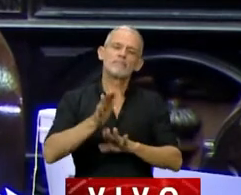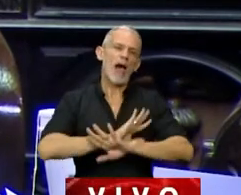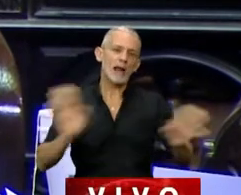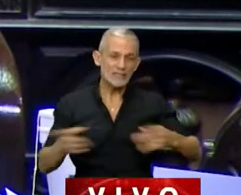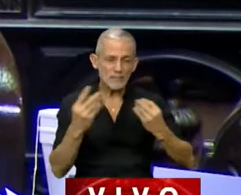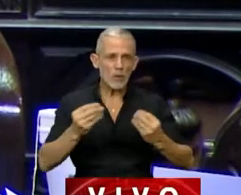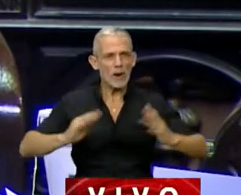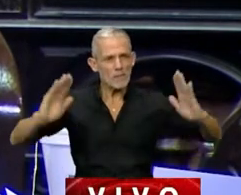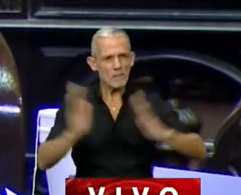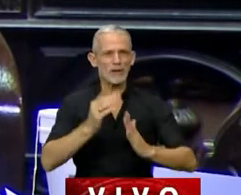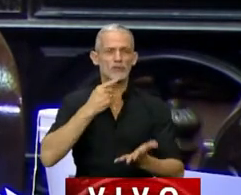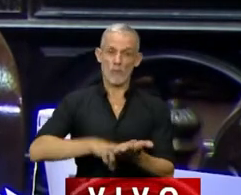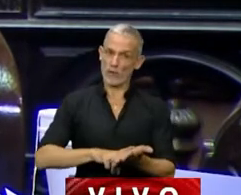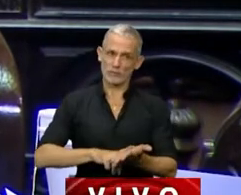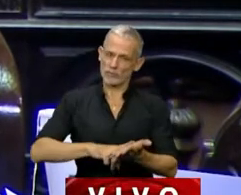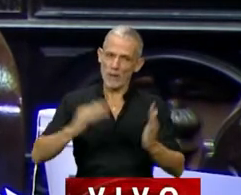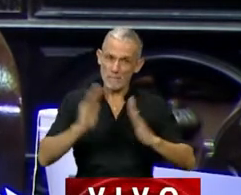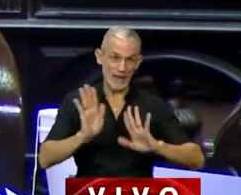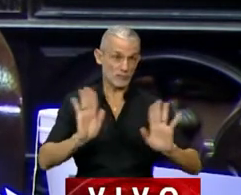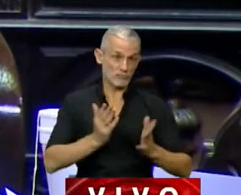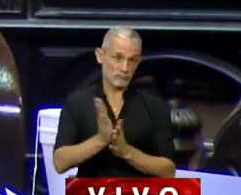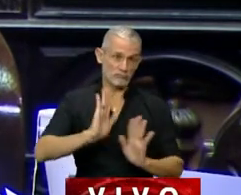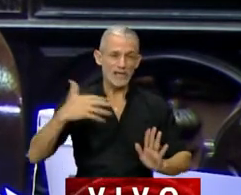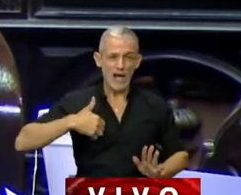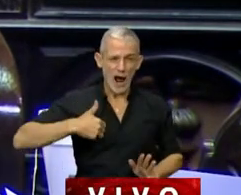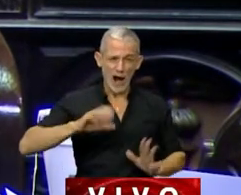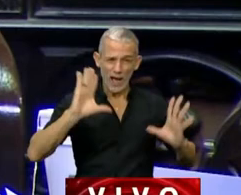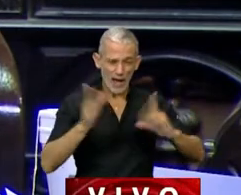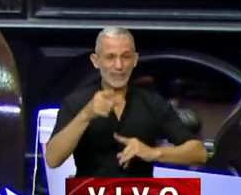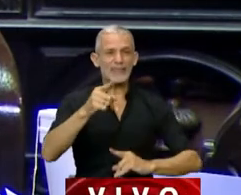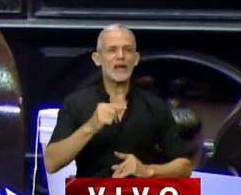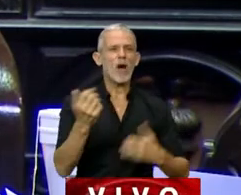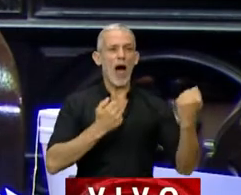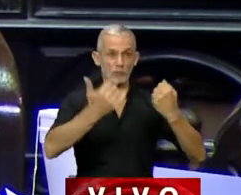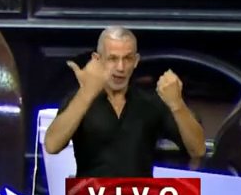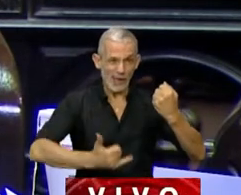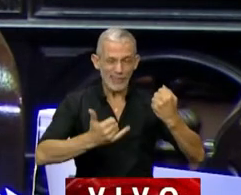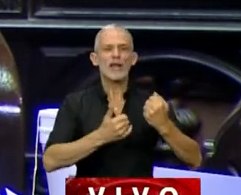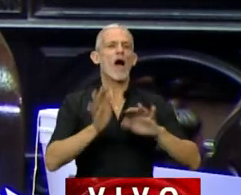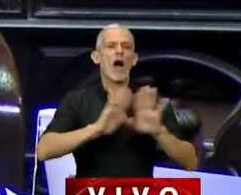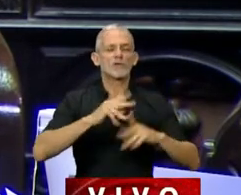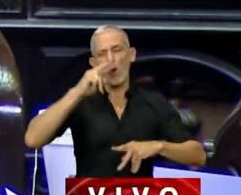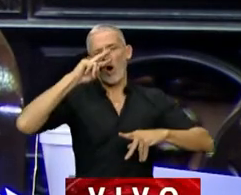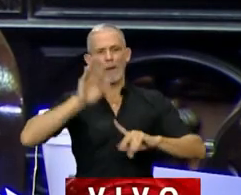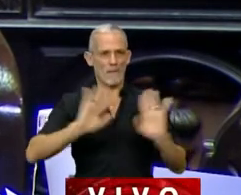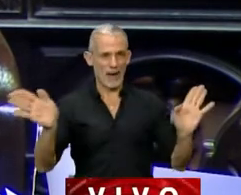siempre reducción de impuestos. Así, en la Argentina, tener un vehículo deja de ser un